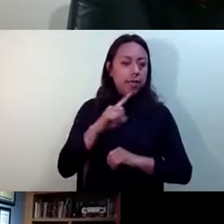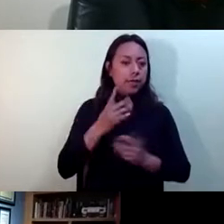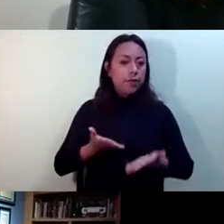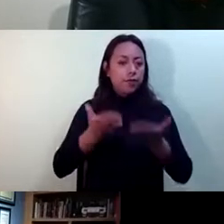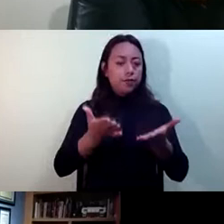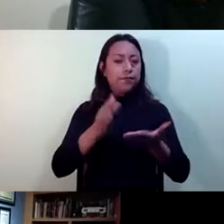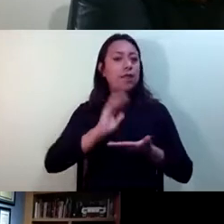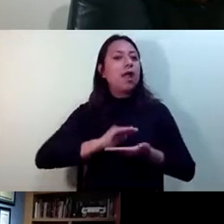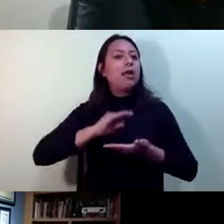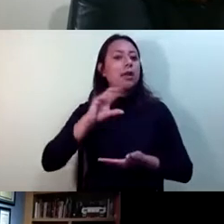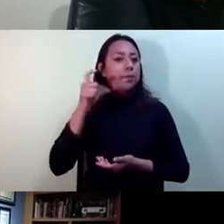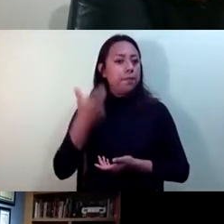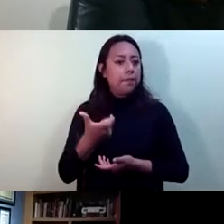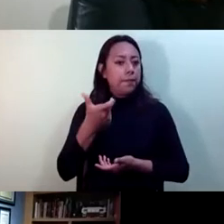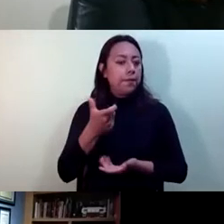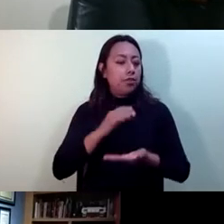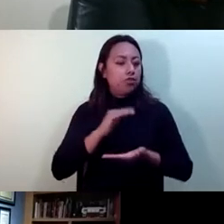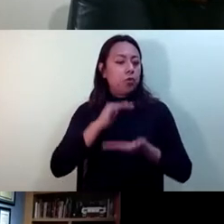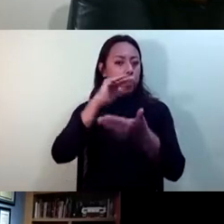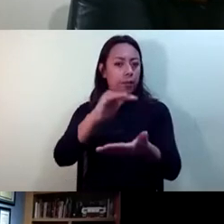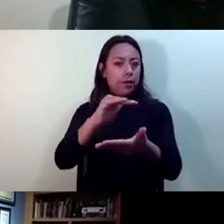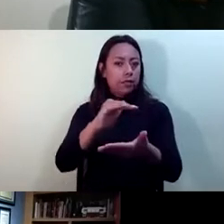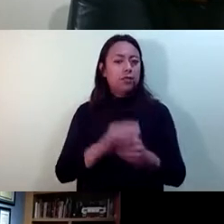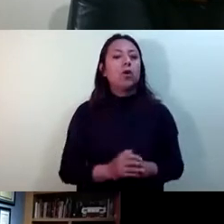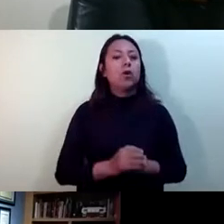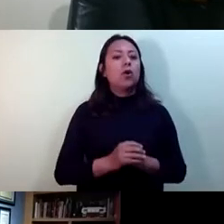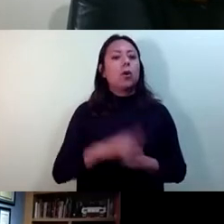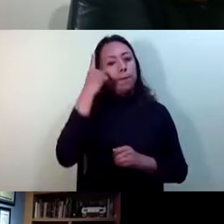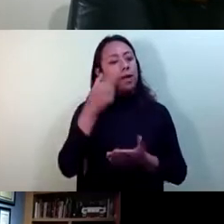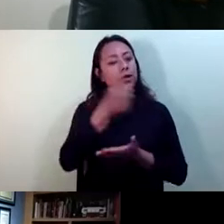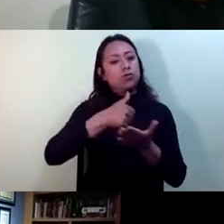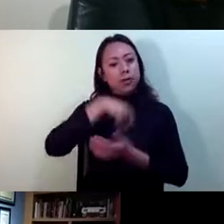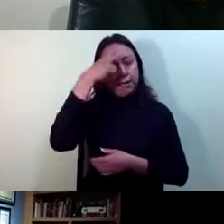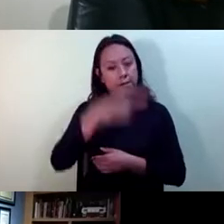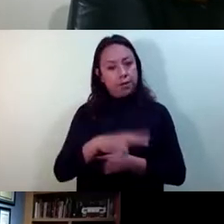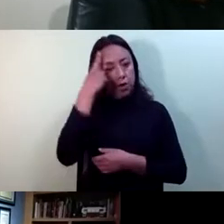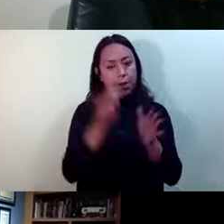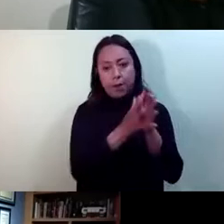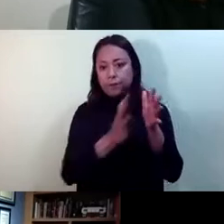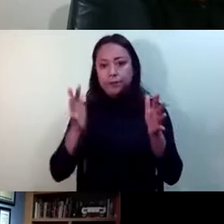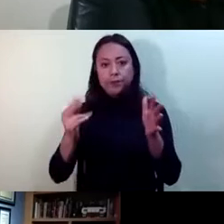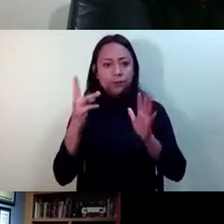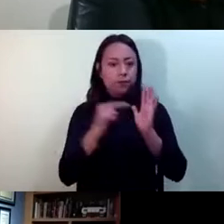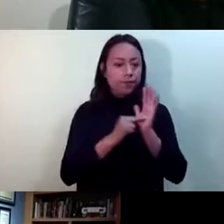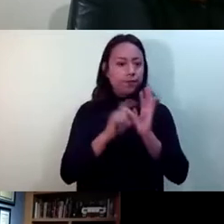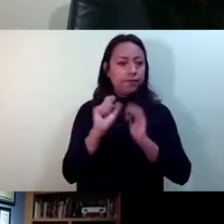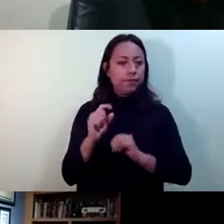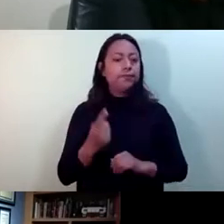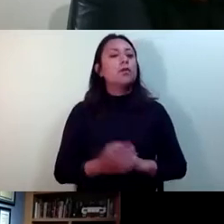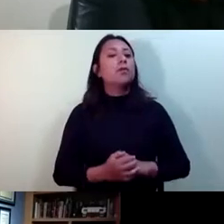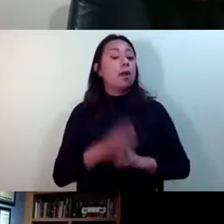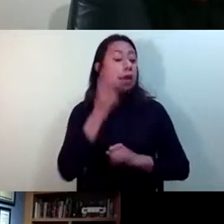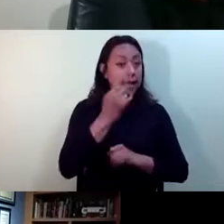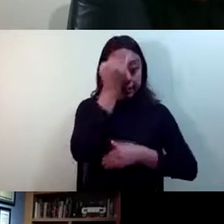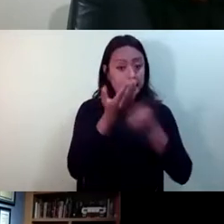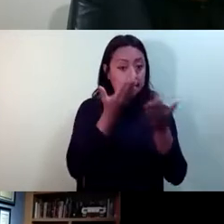de egresos de la Ciudad de México para el ejercicio fiscal 2020. El presente dictamen es referente a una iniciativa de la